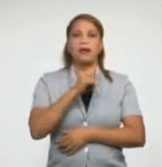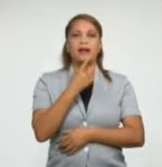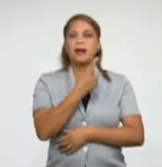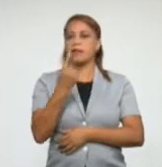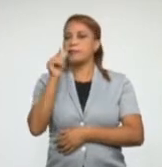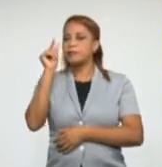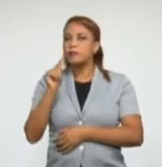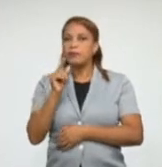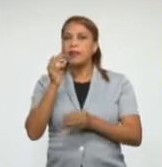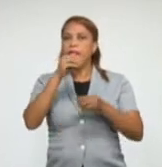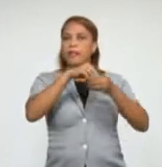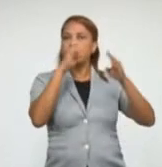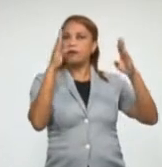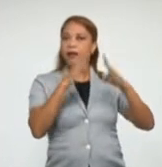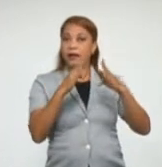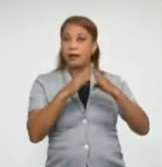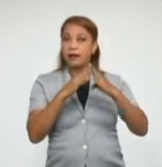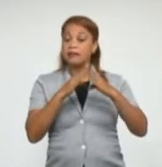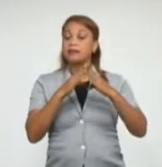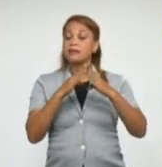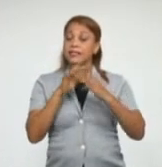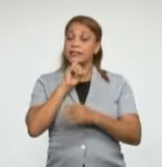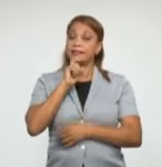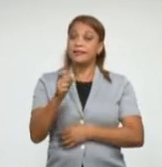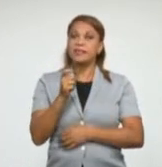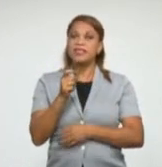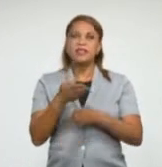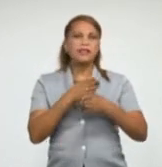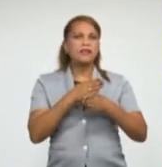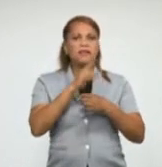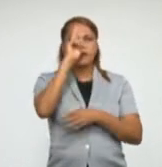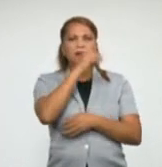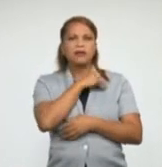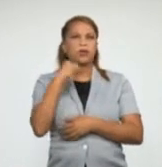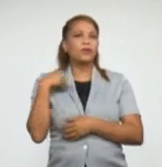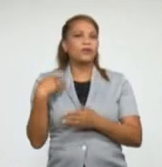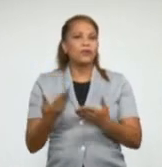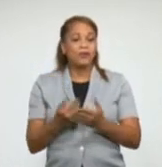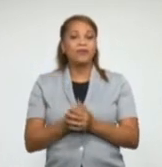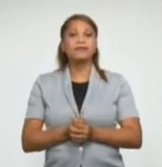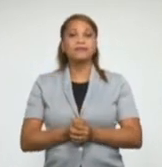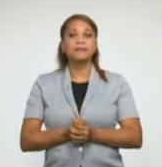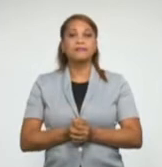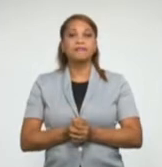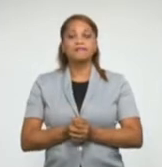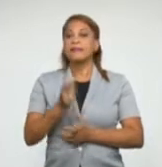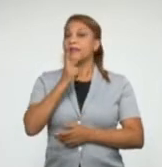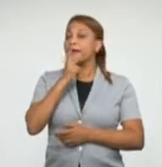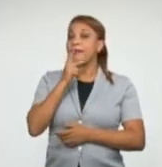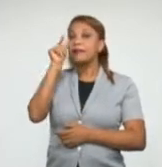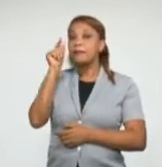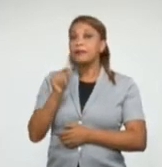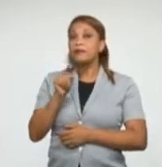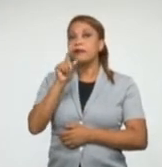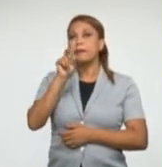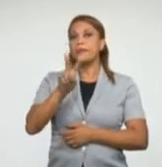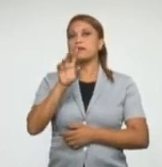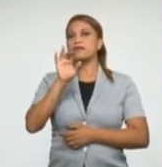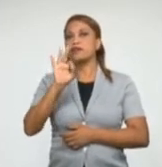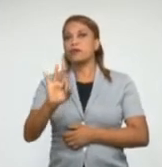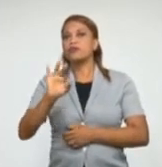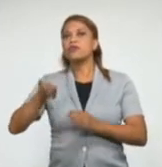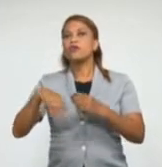entorno, lo que significa para el personal sanitario asistir a un paciente de 28 días o